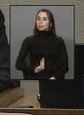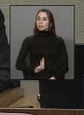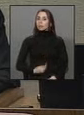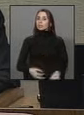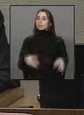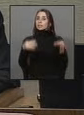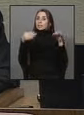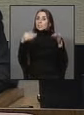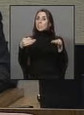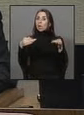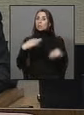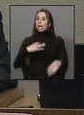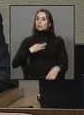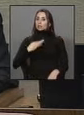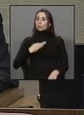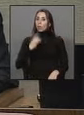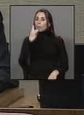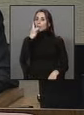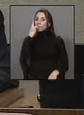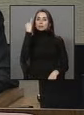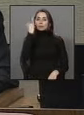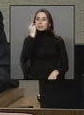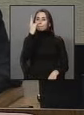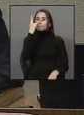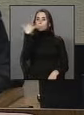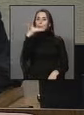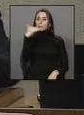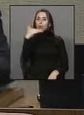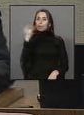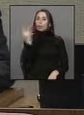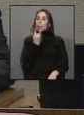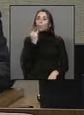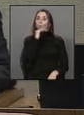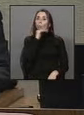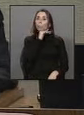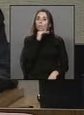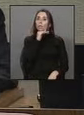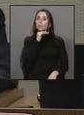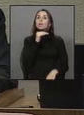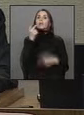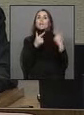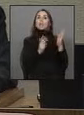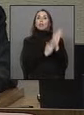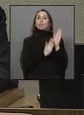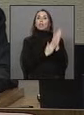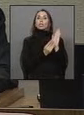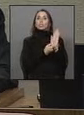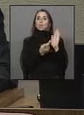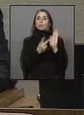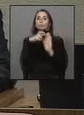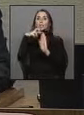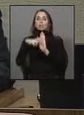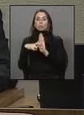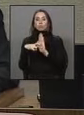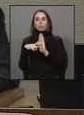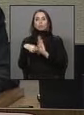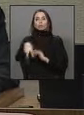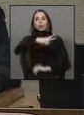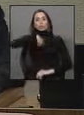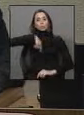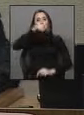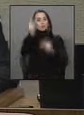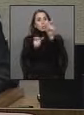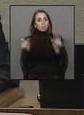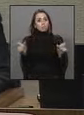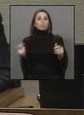seguridad ciudadana debe ser siempre prioridad y urgencia en nuestras políticas públicas y proyectos. Nuestra gente